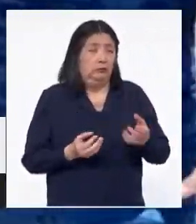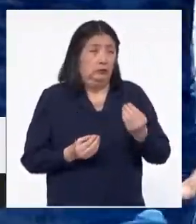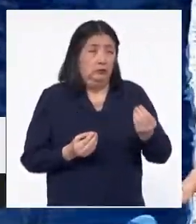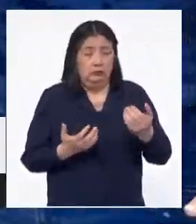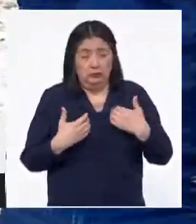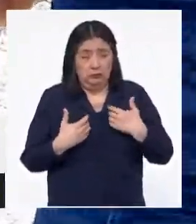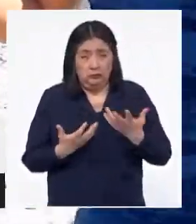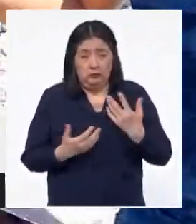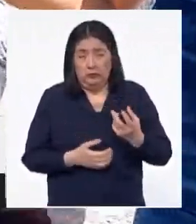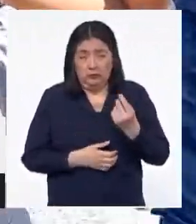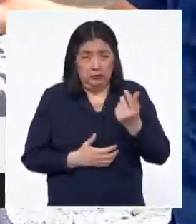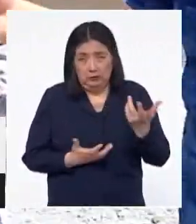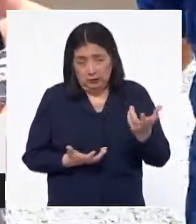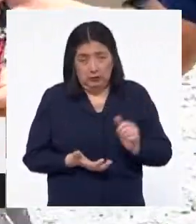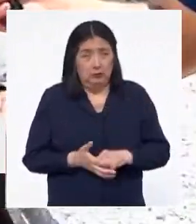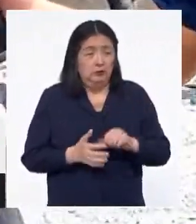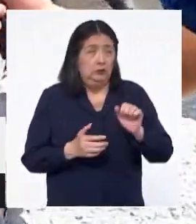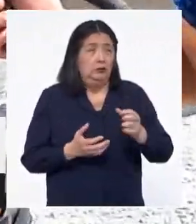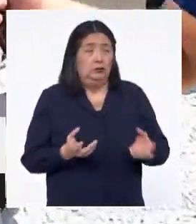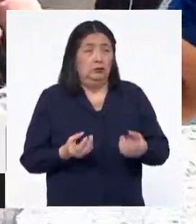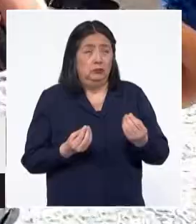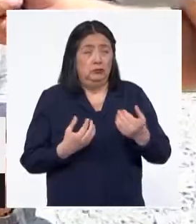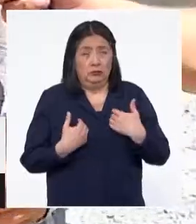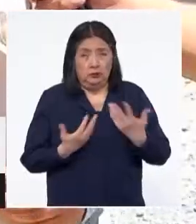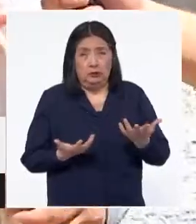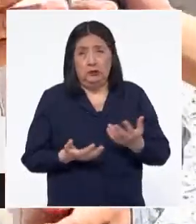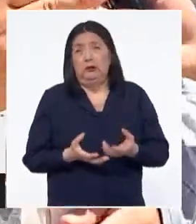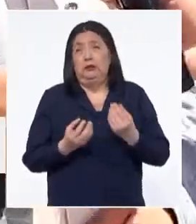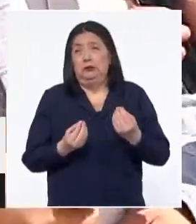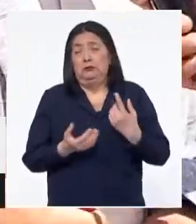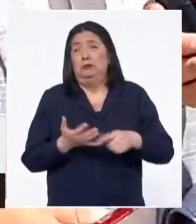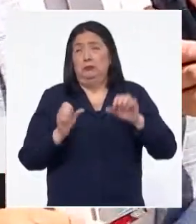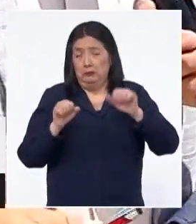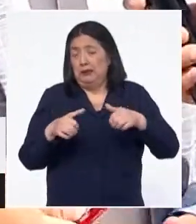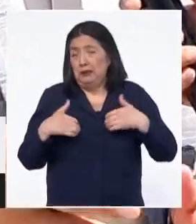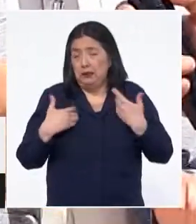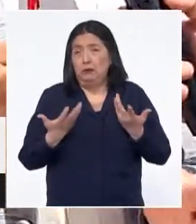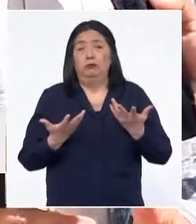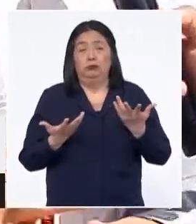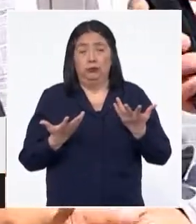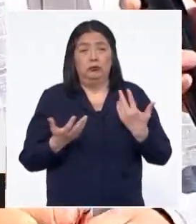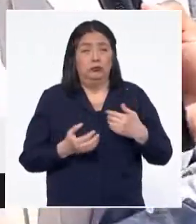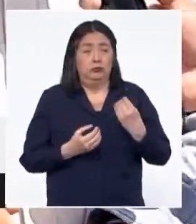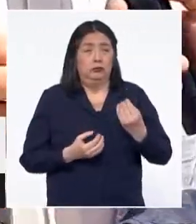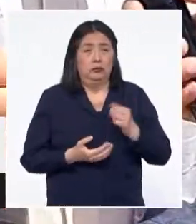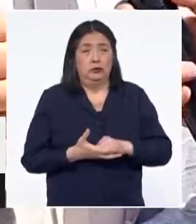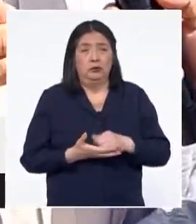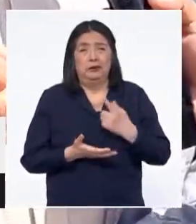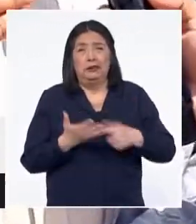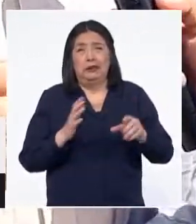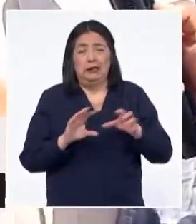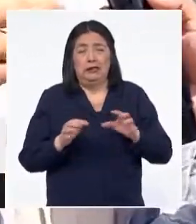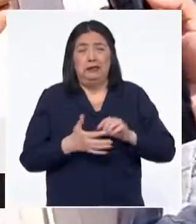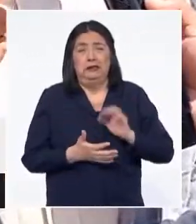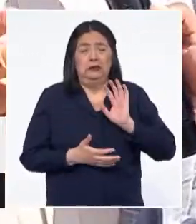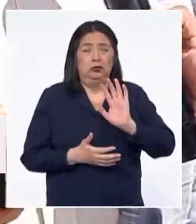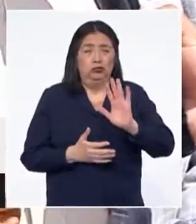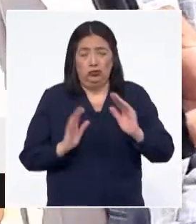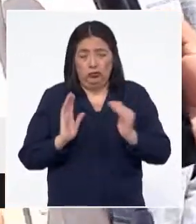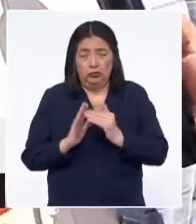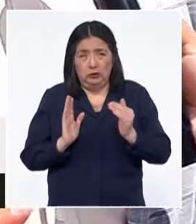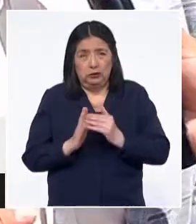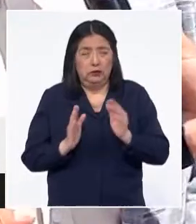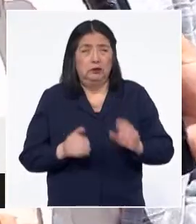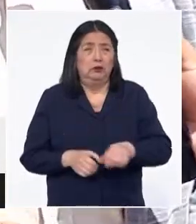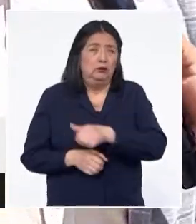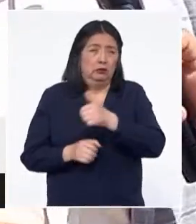tiene el dinero suficiente, claro. No tiene las condiciones para poder efectuar su vivienda